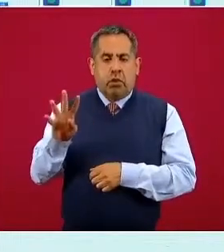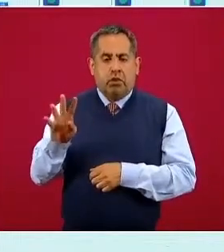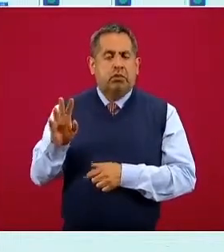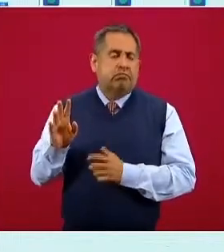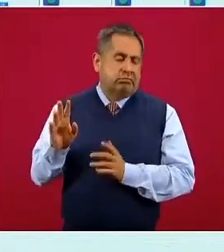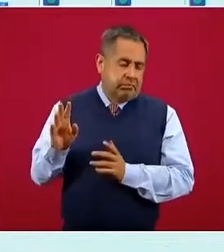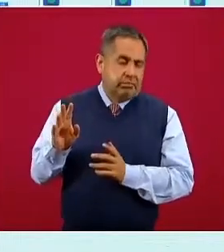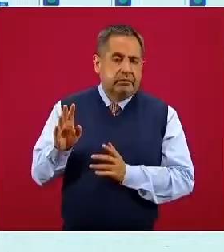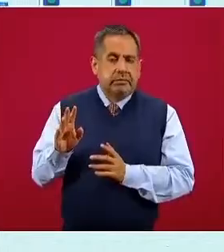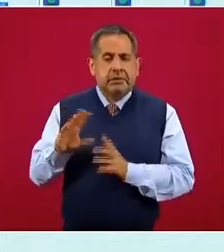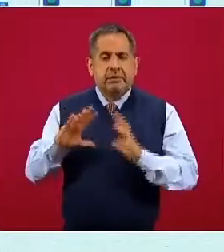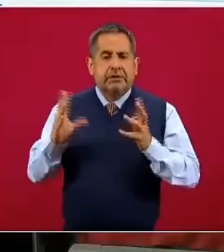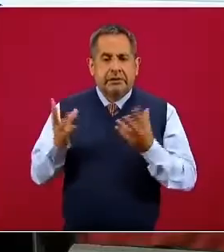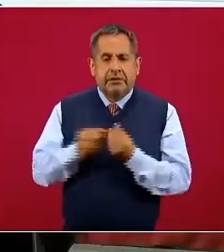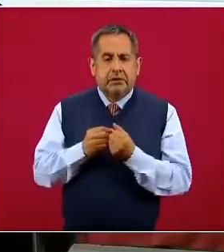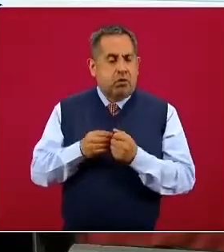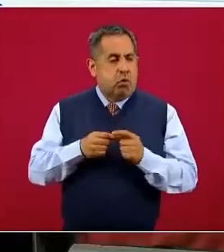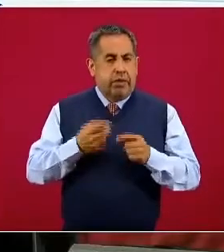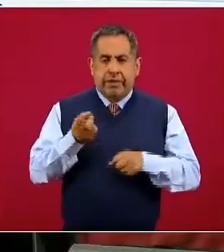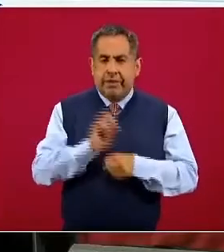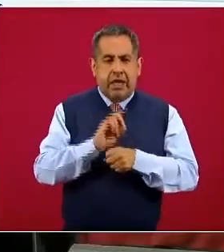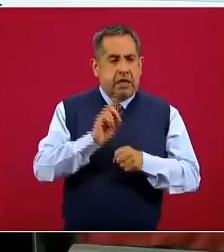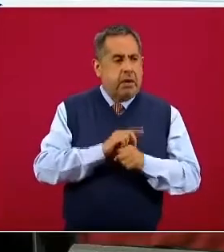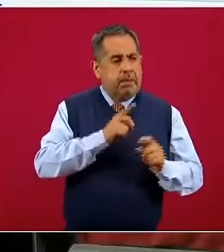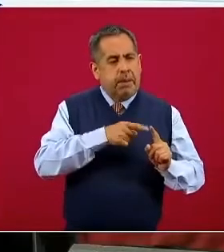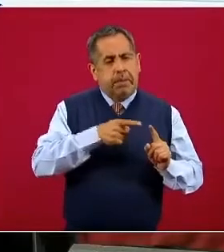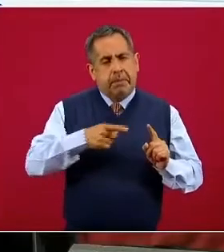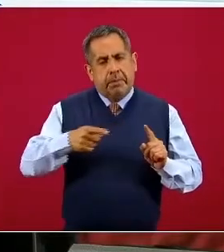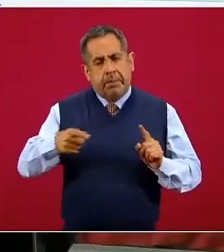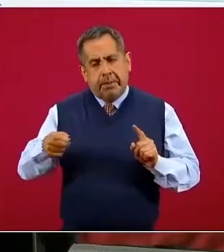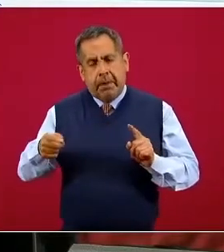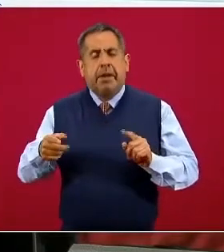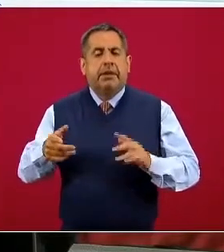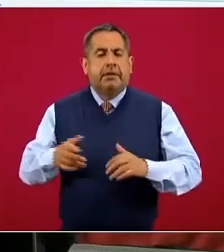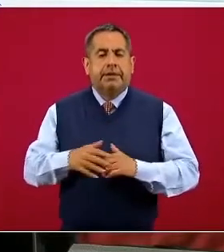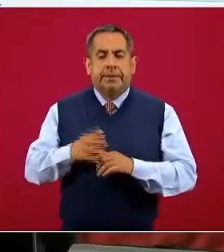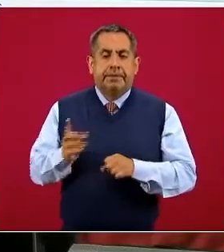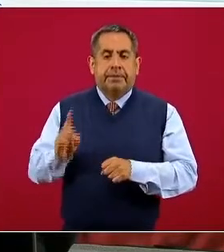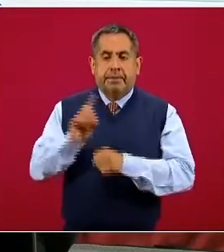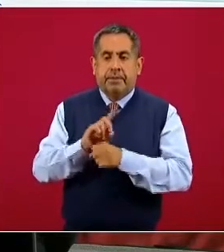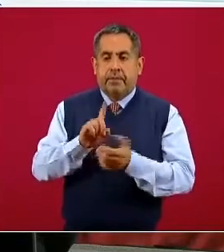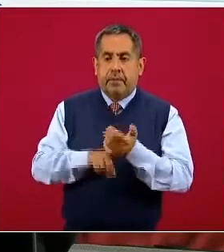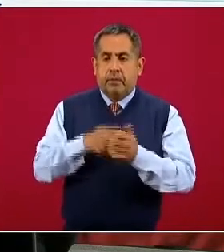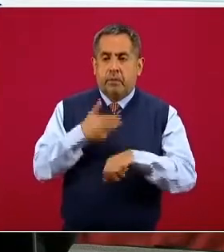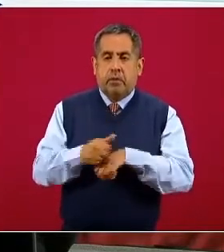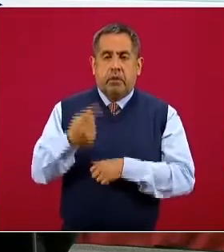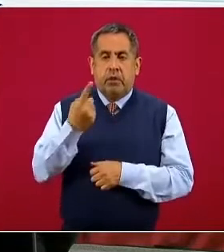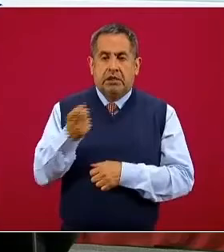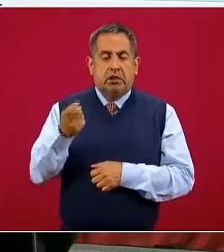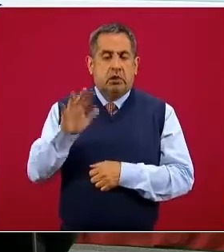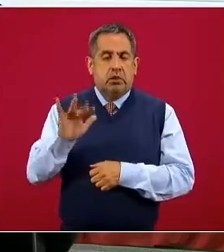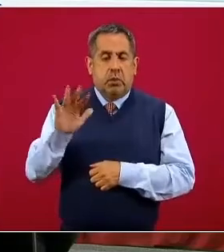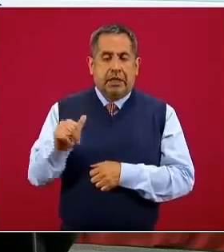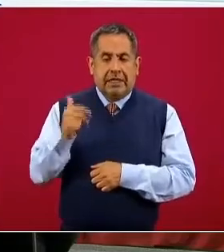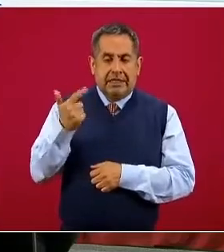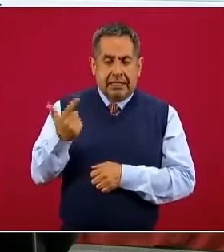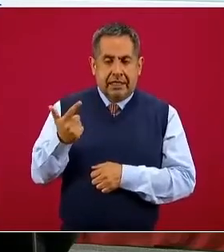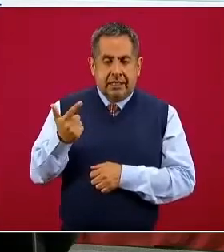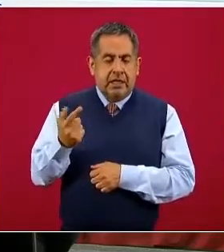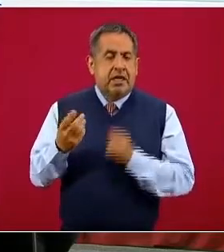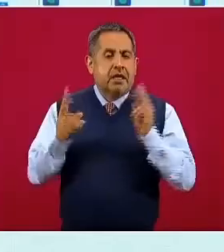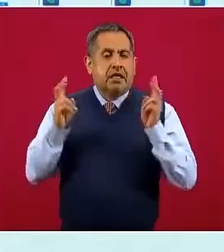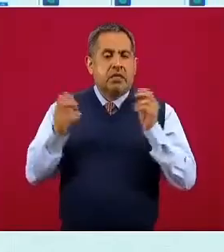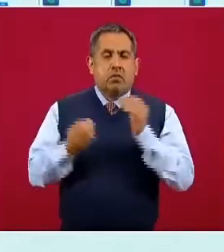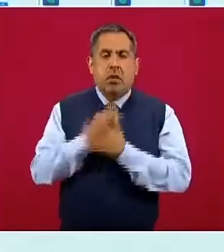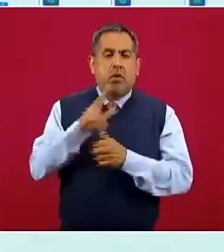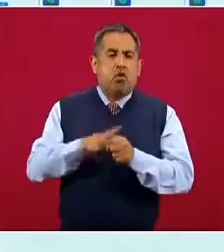sentido de la continuidad de las mismas, en el día 157 de la nueva normalidad, que como